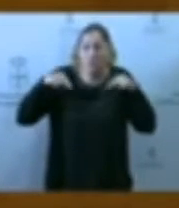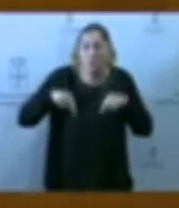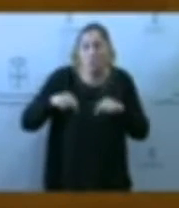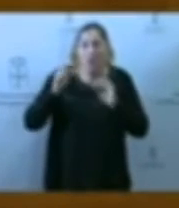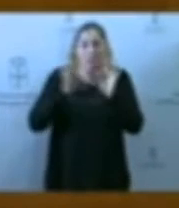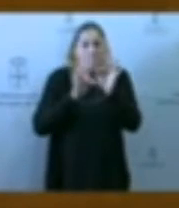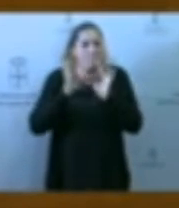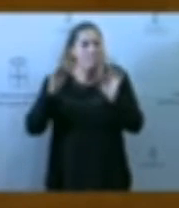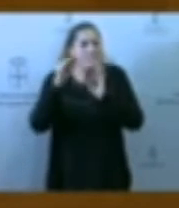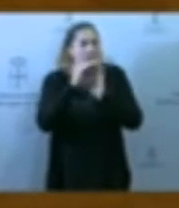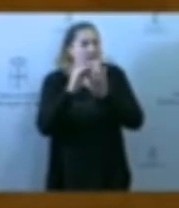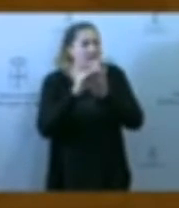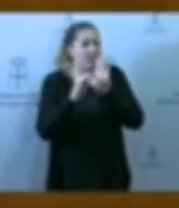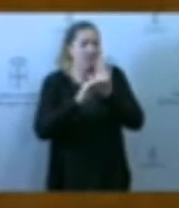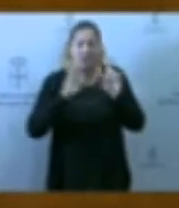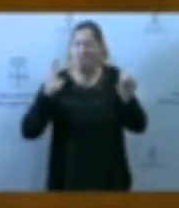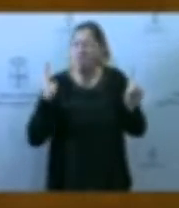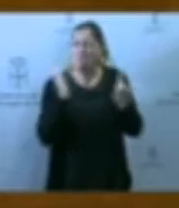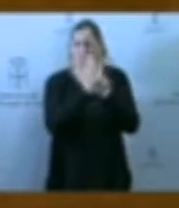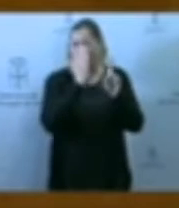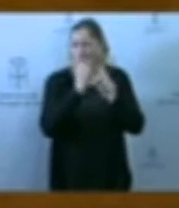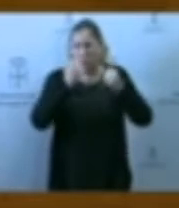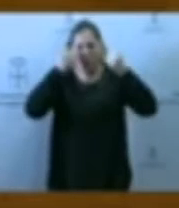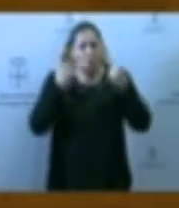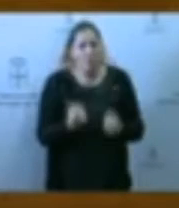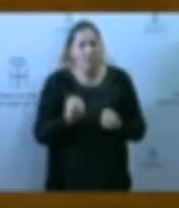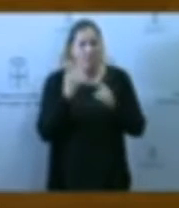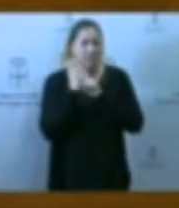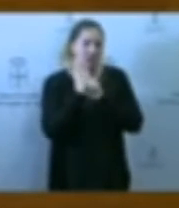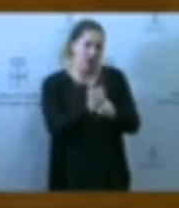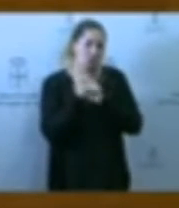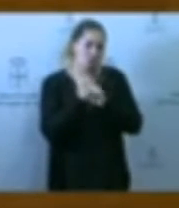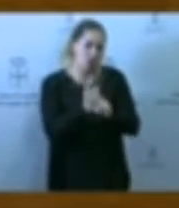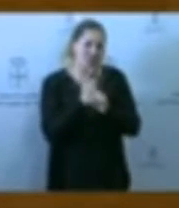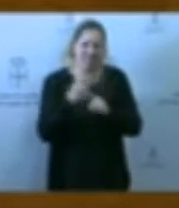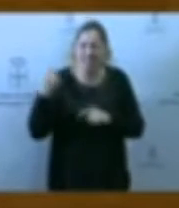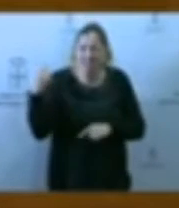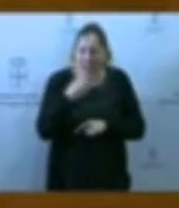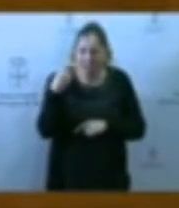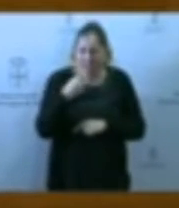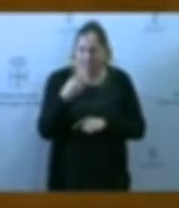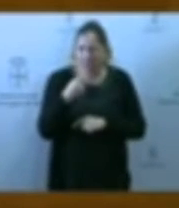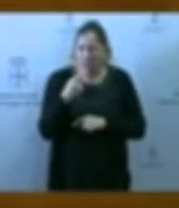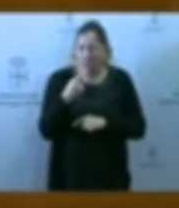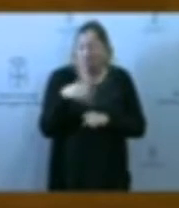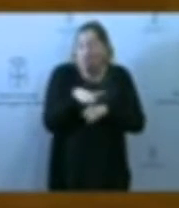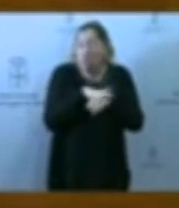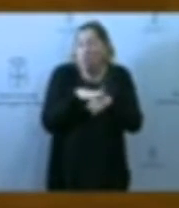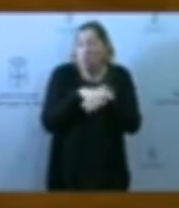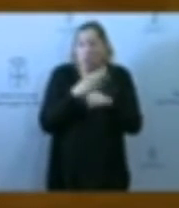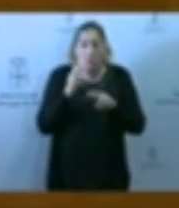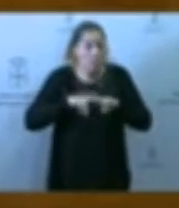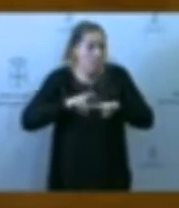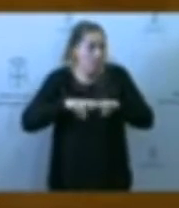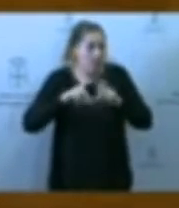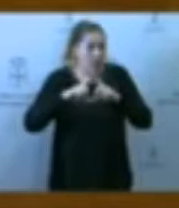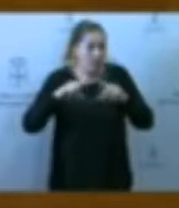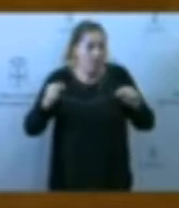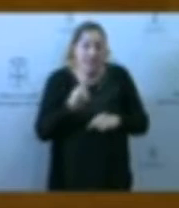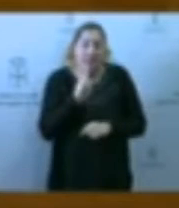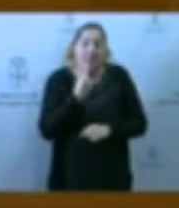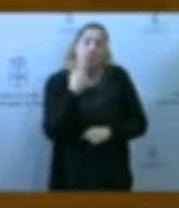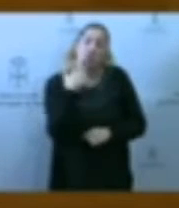con seguridad un gran impacto en el sector del transporte y unos efectos negativos, yo diría que casi dramáticos, el Gobierno del Principado no ha dicho ni